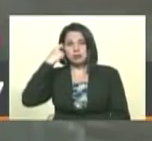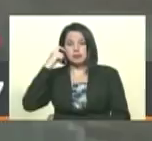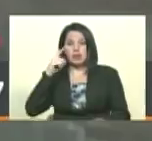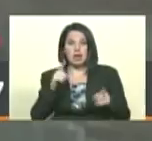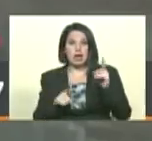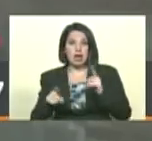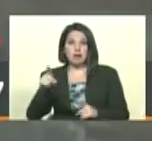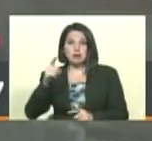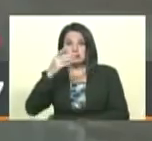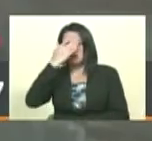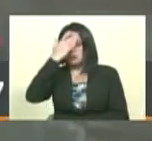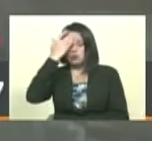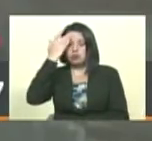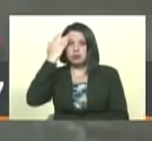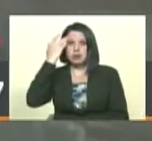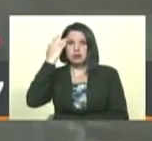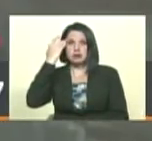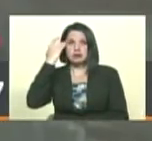nos olvida.